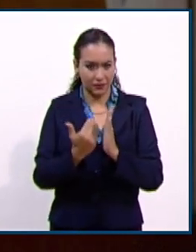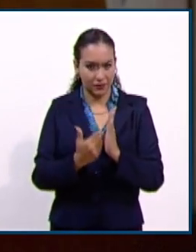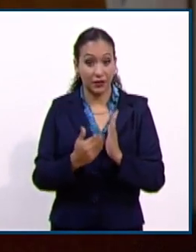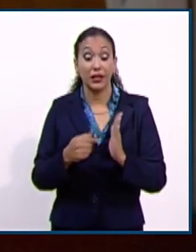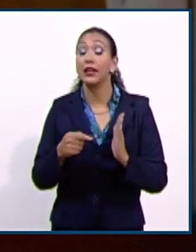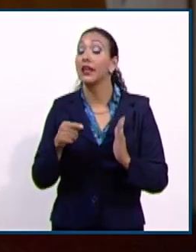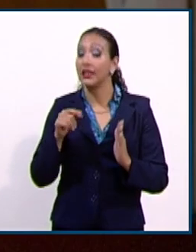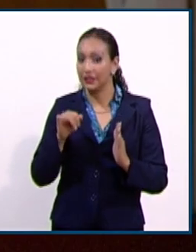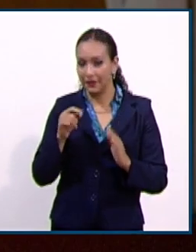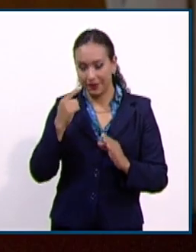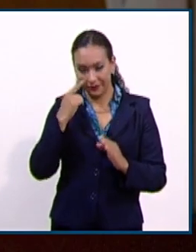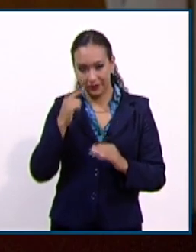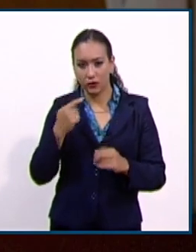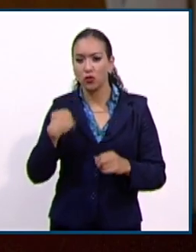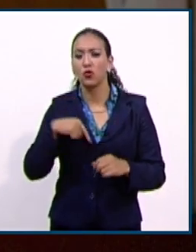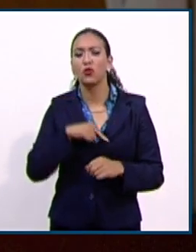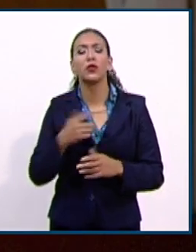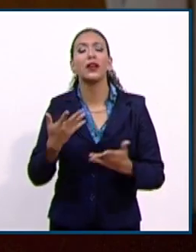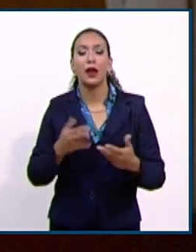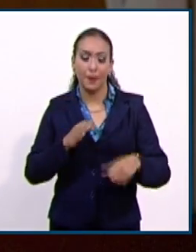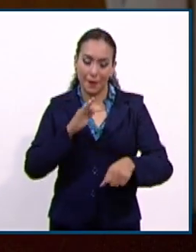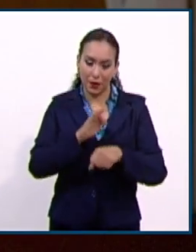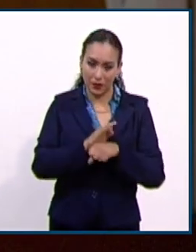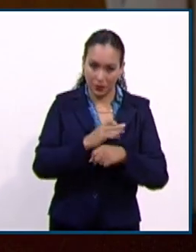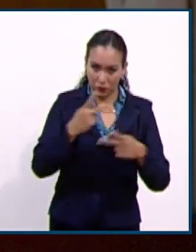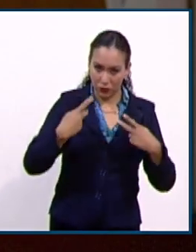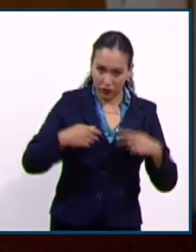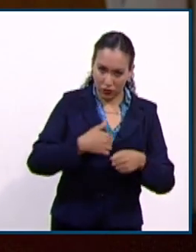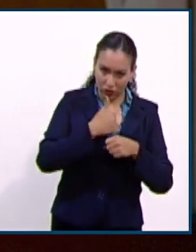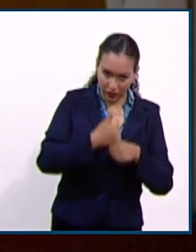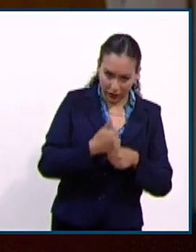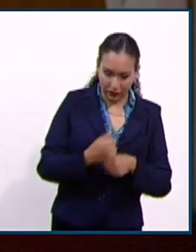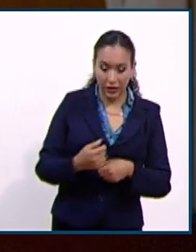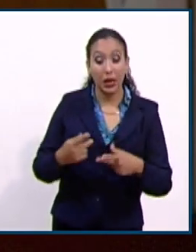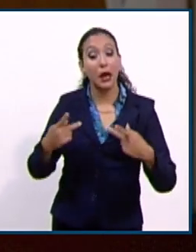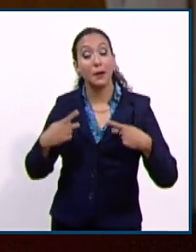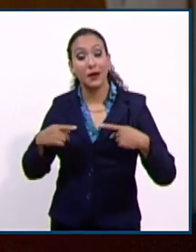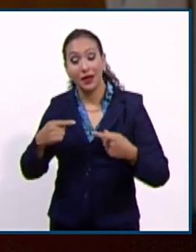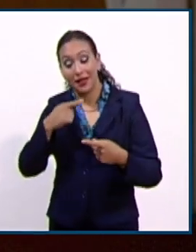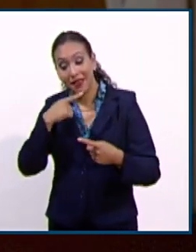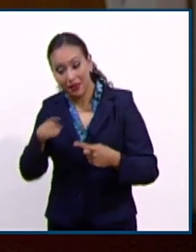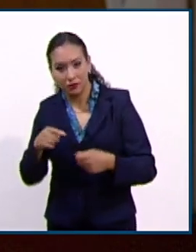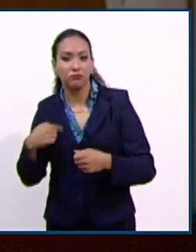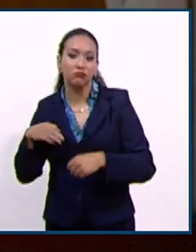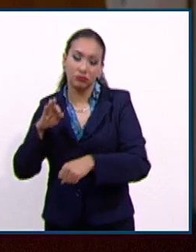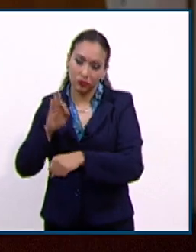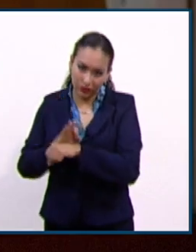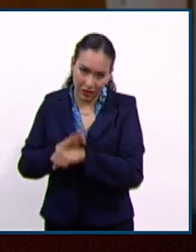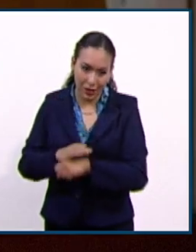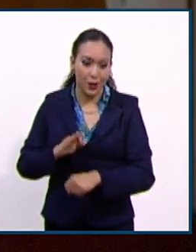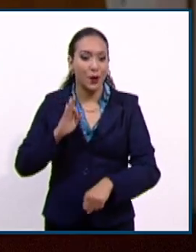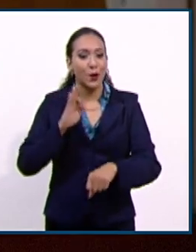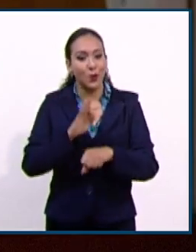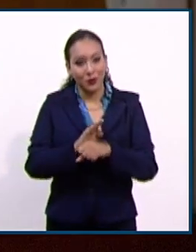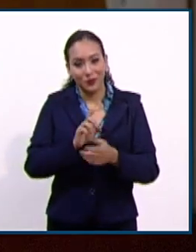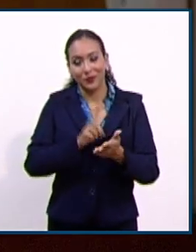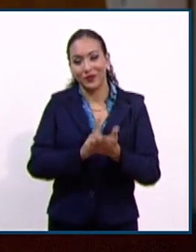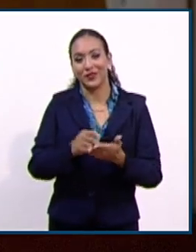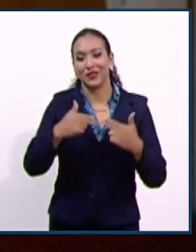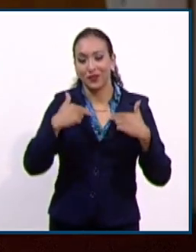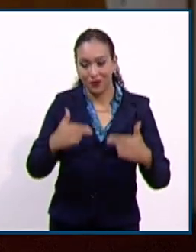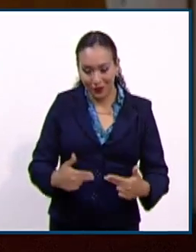proteger tanto a la víctima, al ofendido, debes de proteger también los derechos humanos de la persona que está siendo imputada, debes de conocer